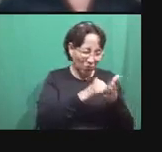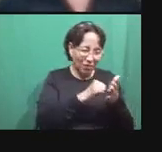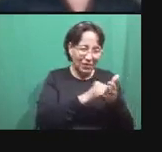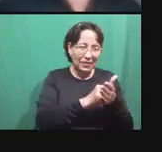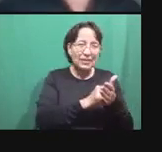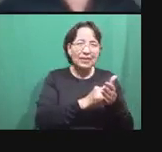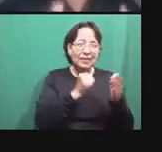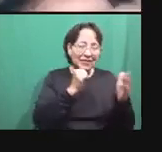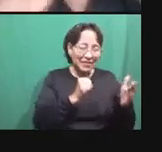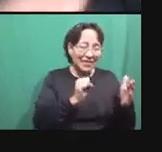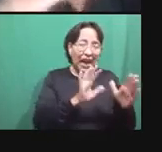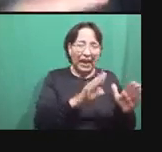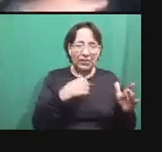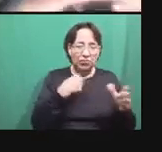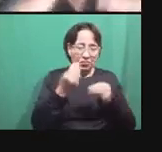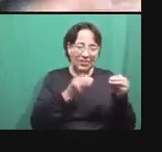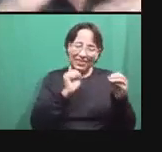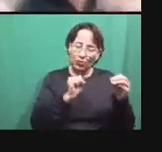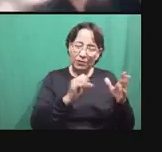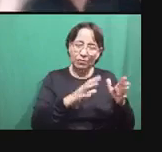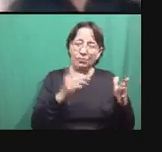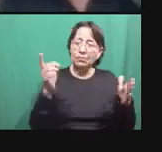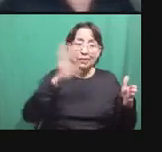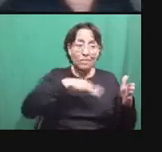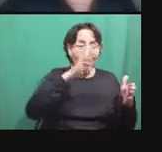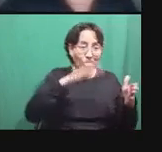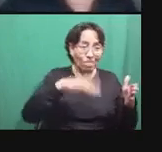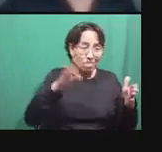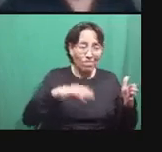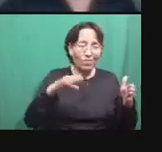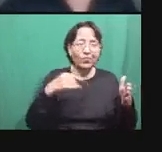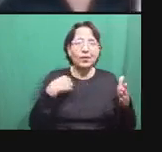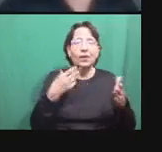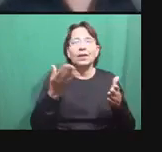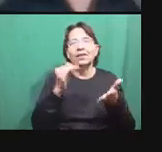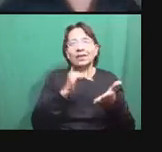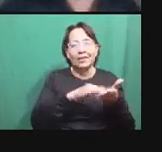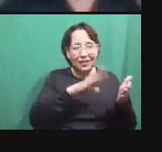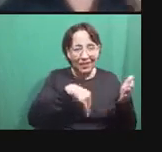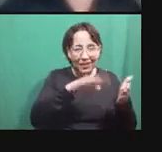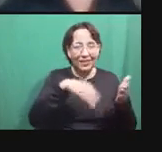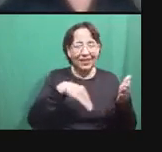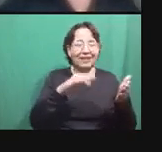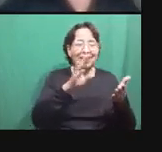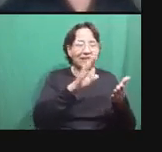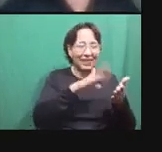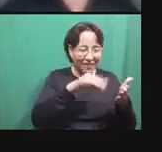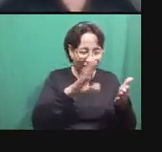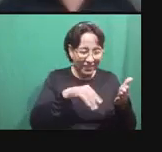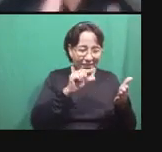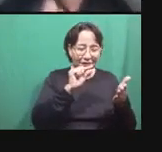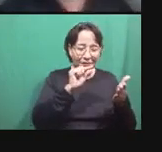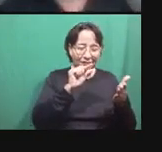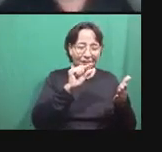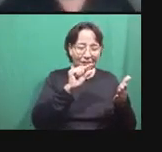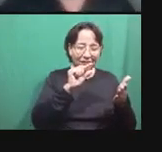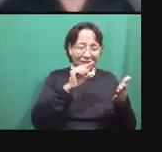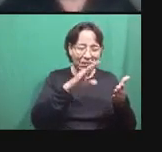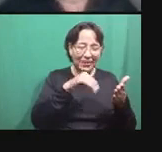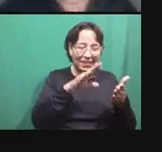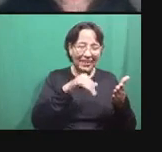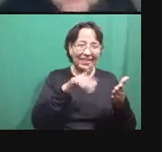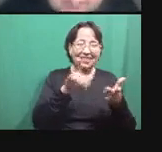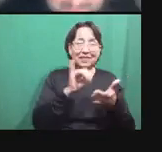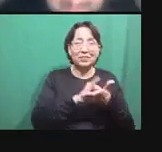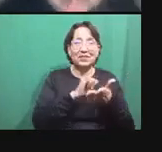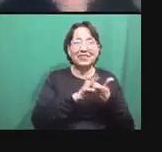perdurabilidad, y empieza a haber una negociación de capas sucesivas entre quién da la última palabra, como sucede con este vecino